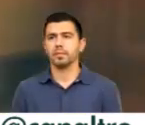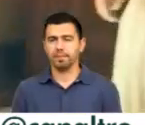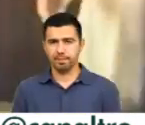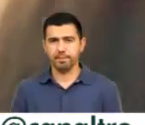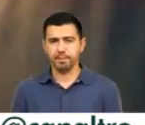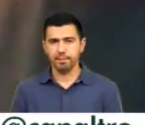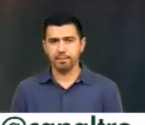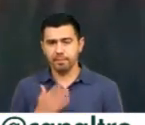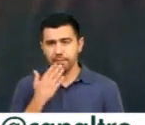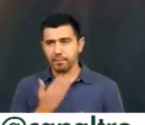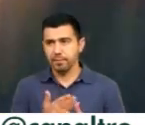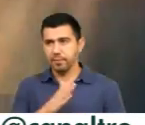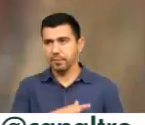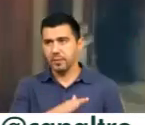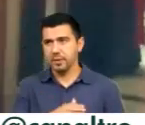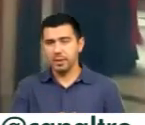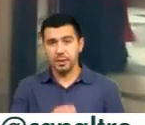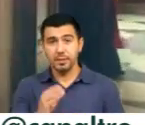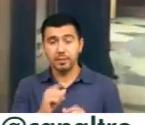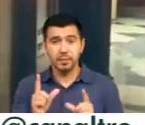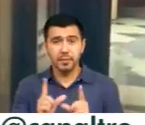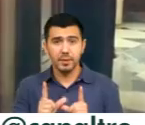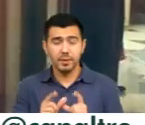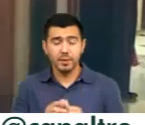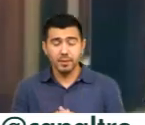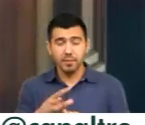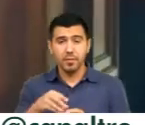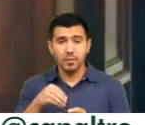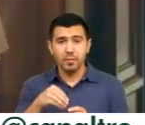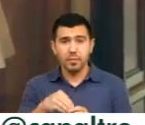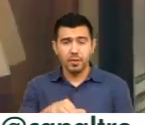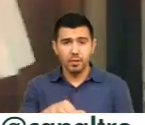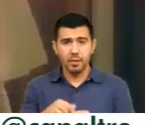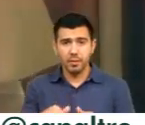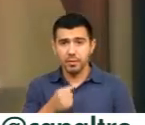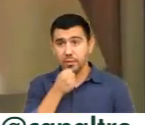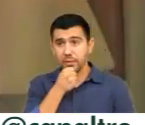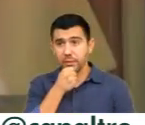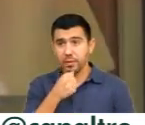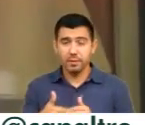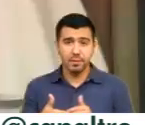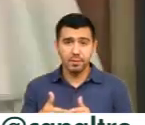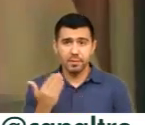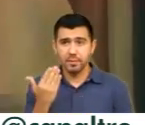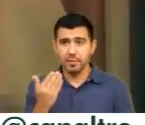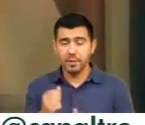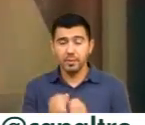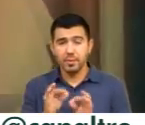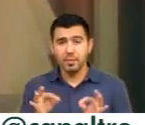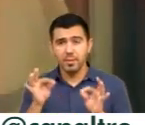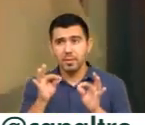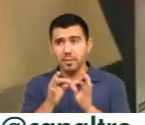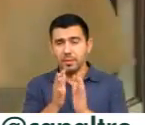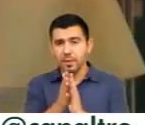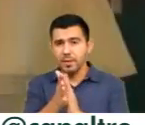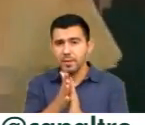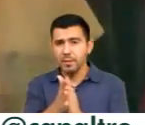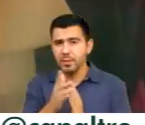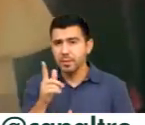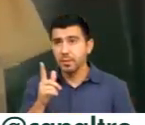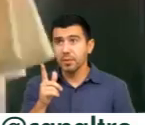mañana al presidente Juan Manuel Santos y al senador Álvaro Uribe Vélez. Primero sostuvo un encuentro privado con cada uno de ellos,